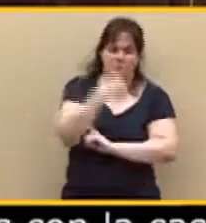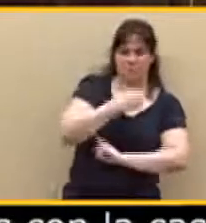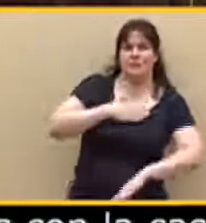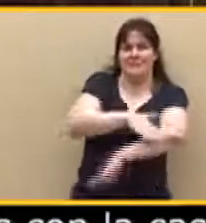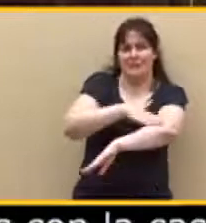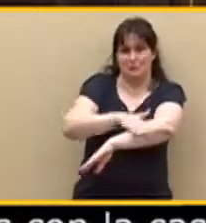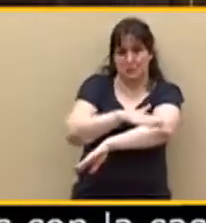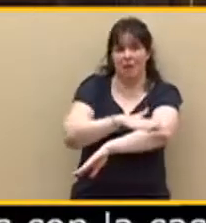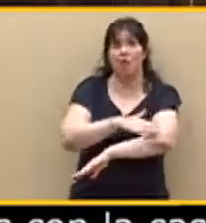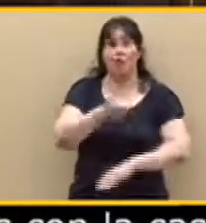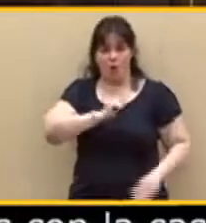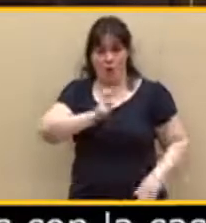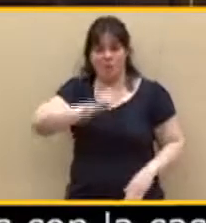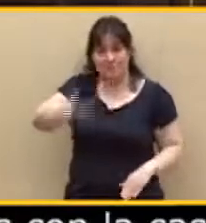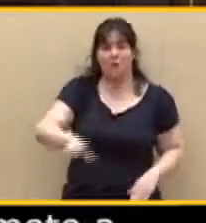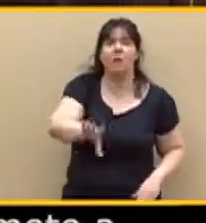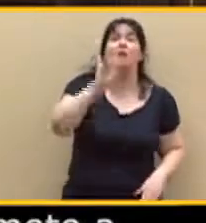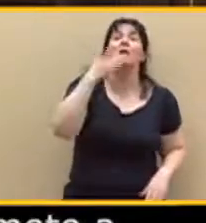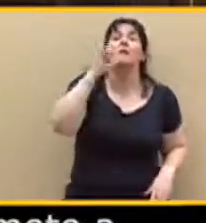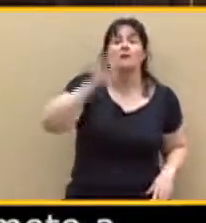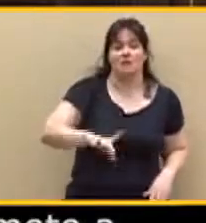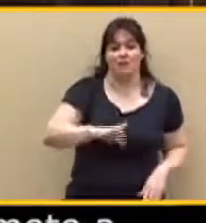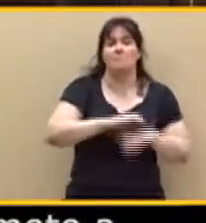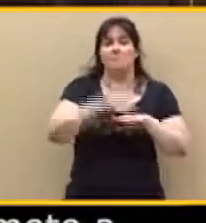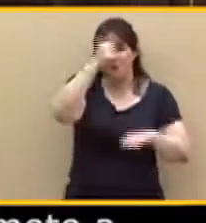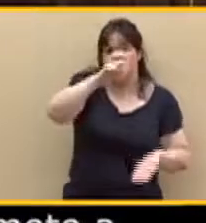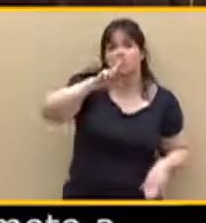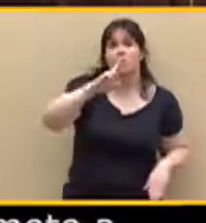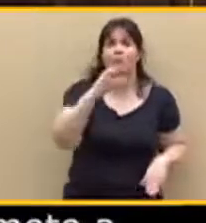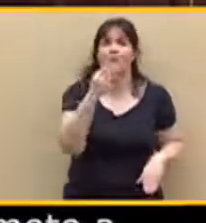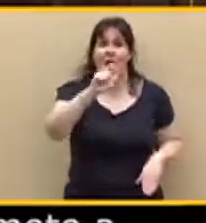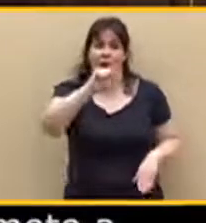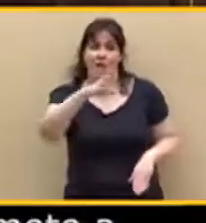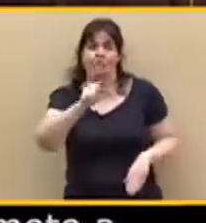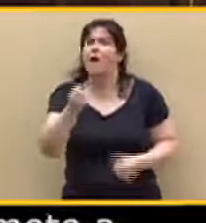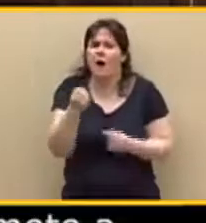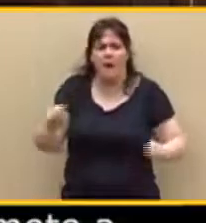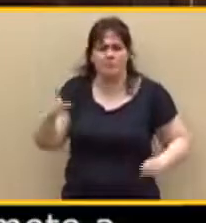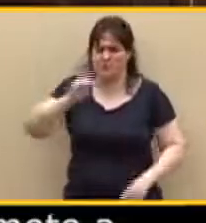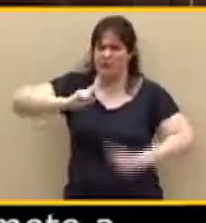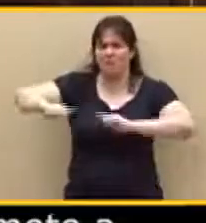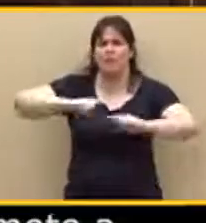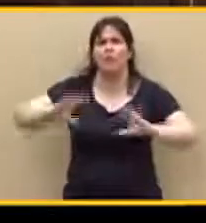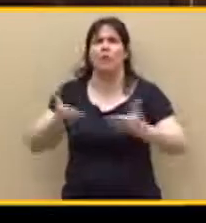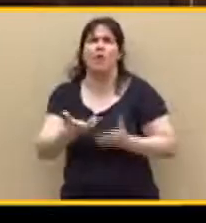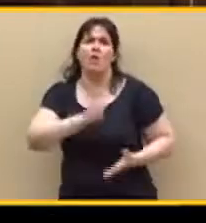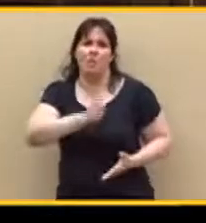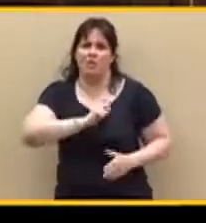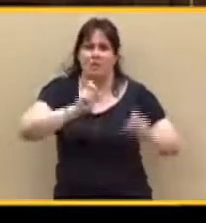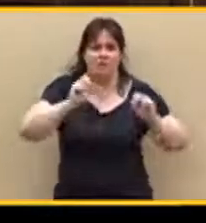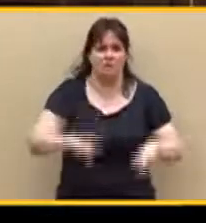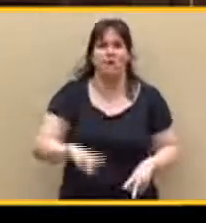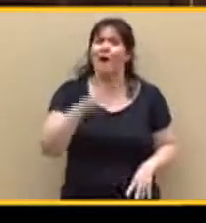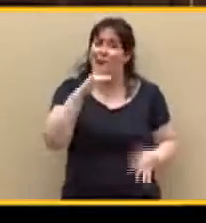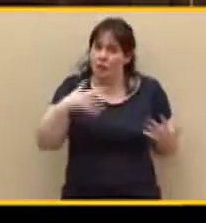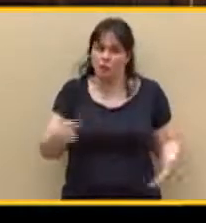hecho comisario por el ministro Rubalcaba, a pesar de no haber dirigido nunca una unidad policial, se encuentra actualmente imputado en la causa Pujol